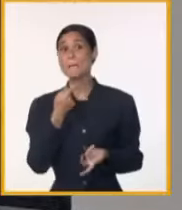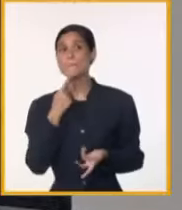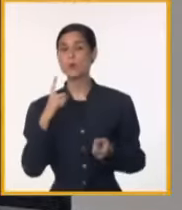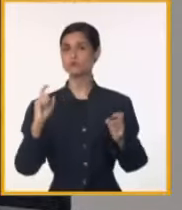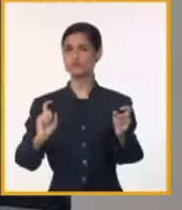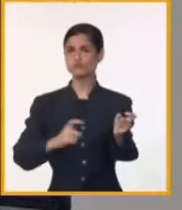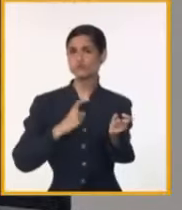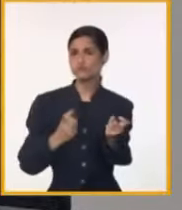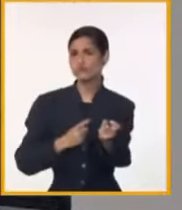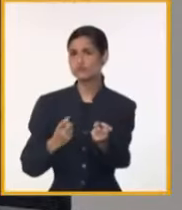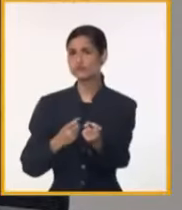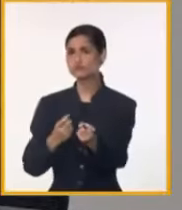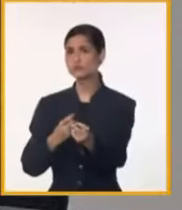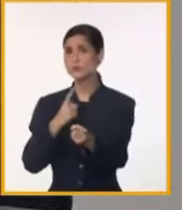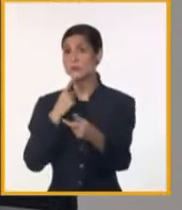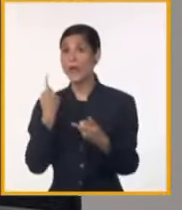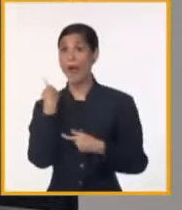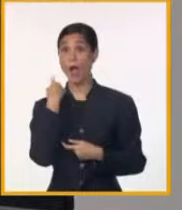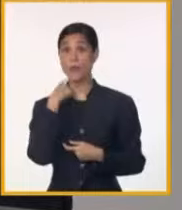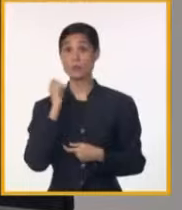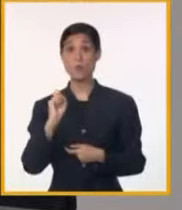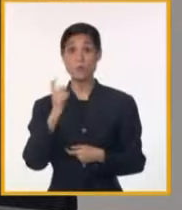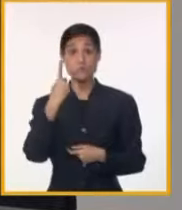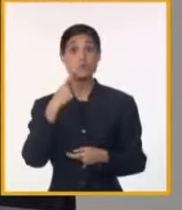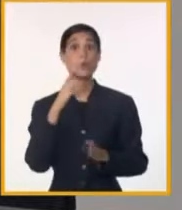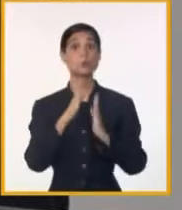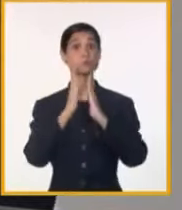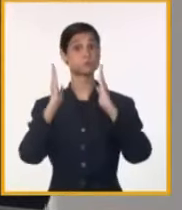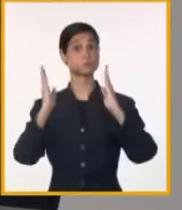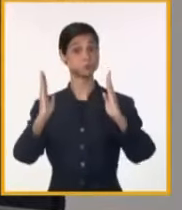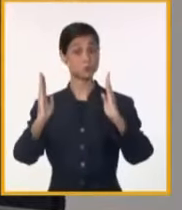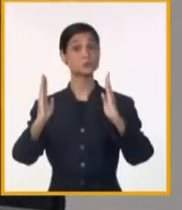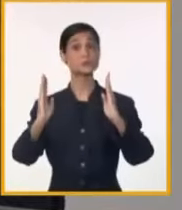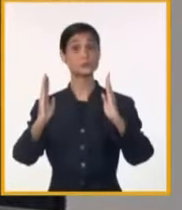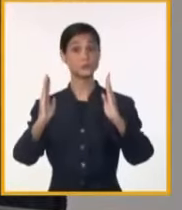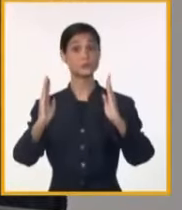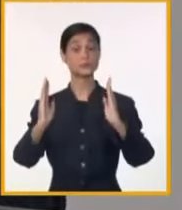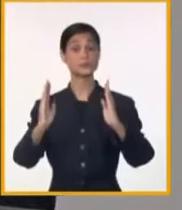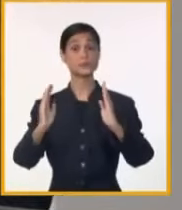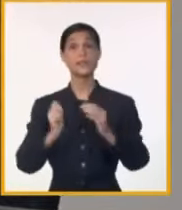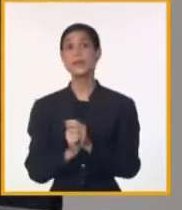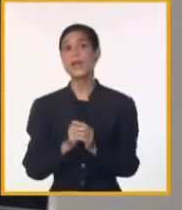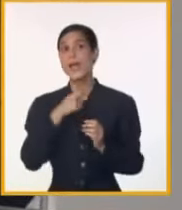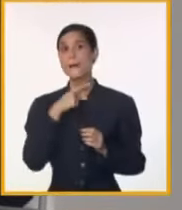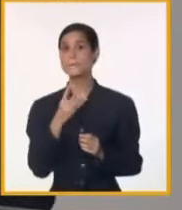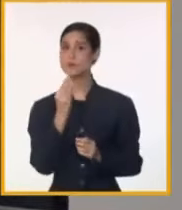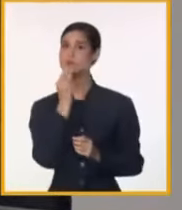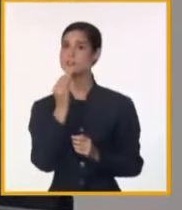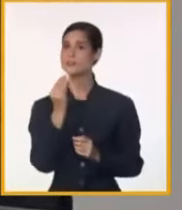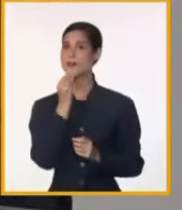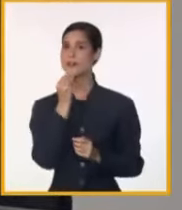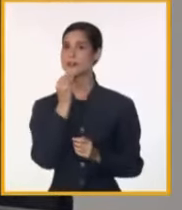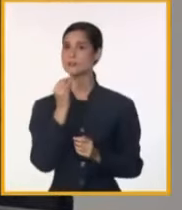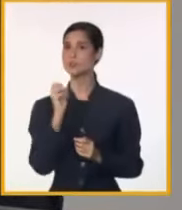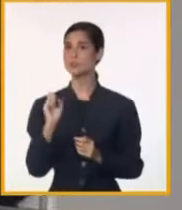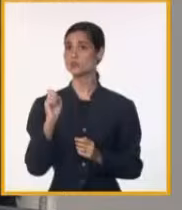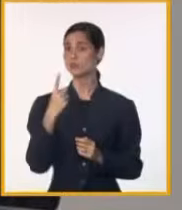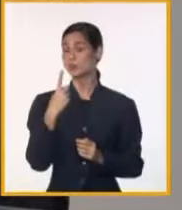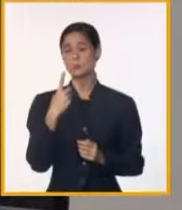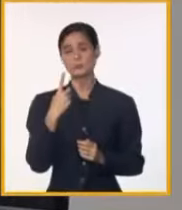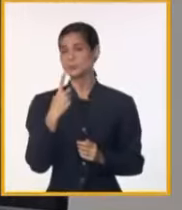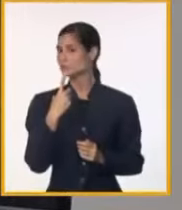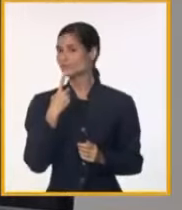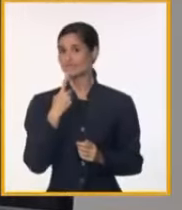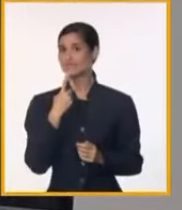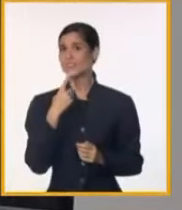esa naturaleza Durante un año Esta no es la guerra de Israel esta ha sido una guerra de Estados Unidos en